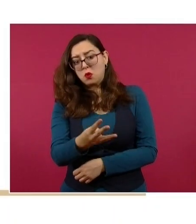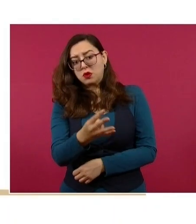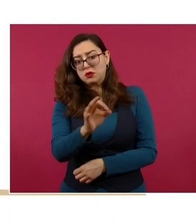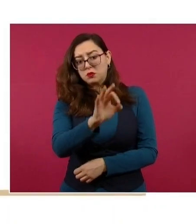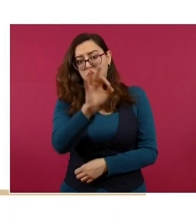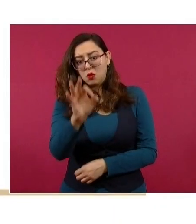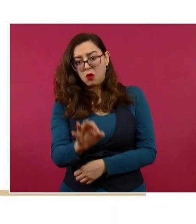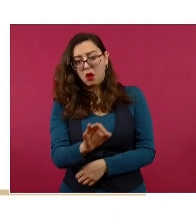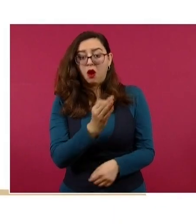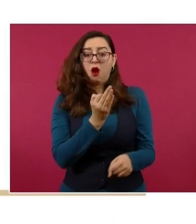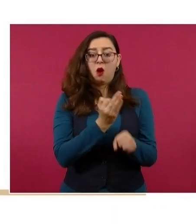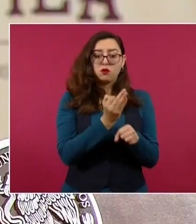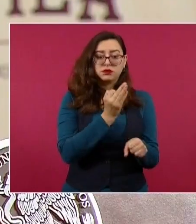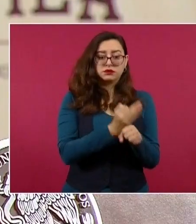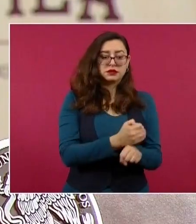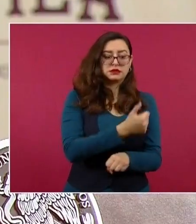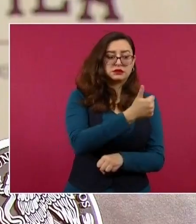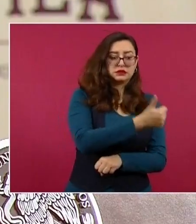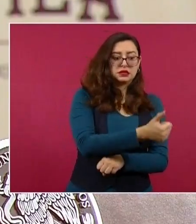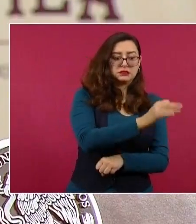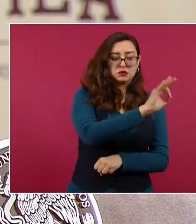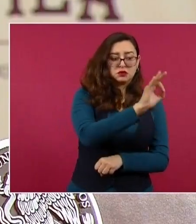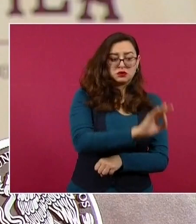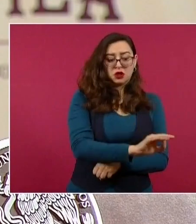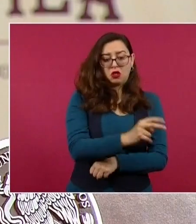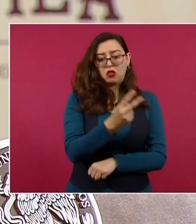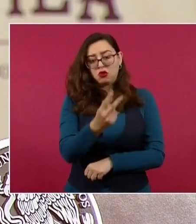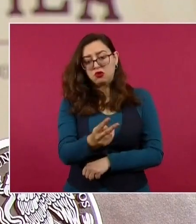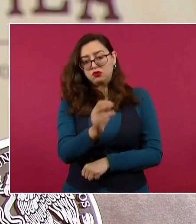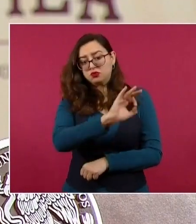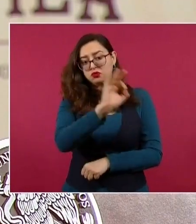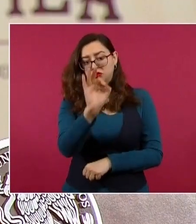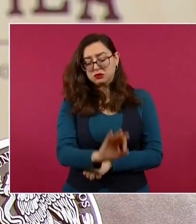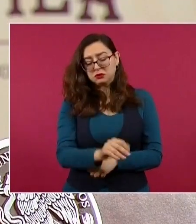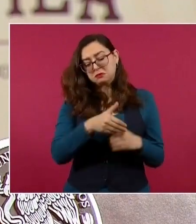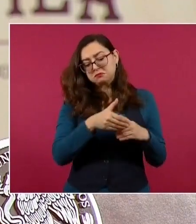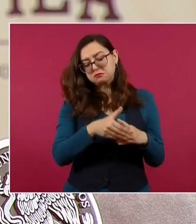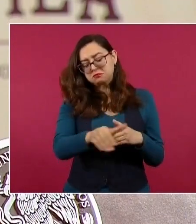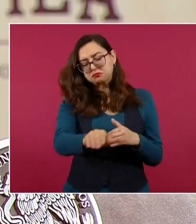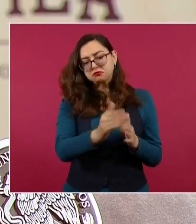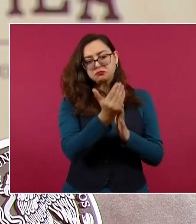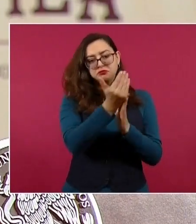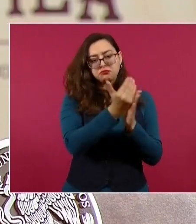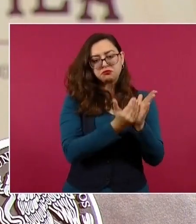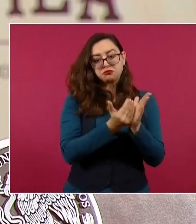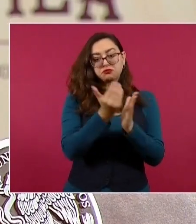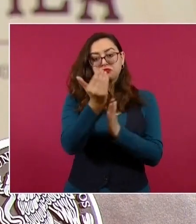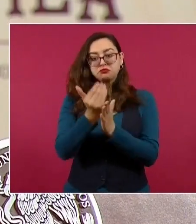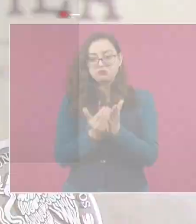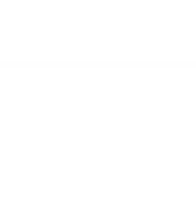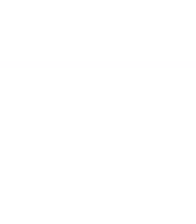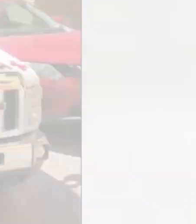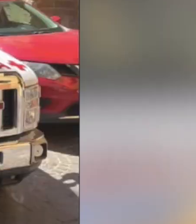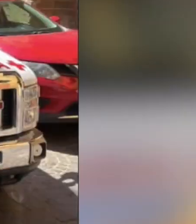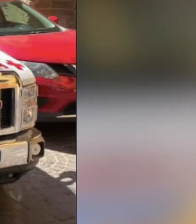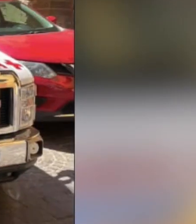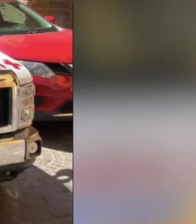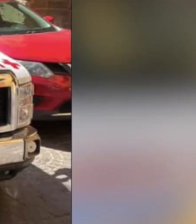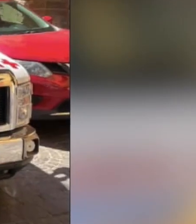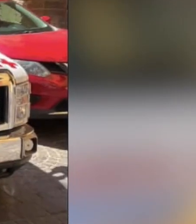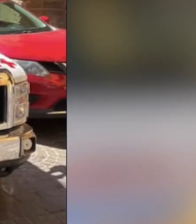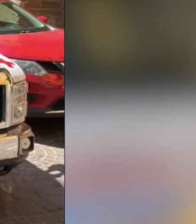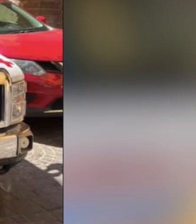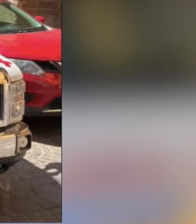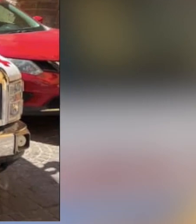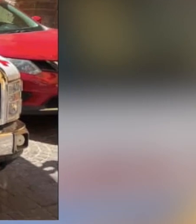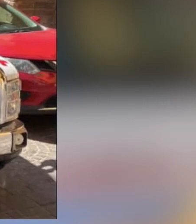Comenzó el descenso de la sexta ola de COVID-19 en México, informó Hugo López-Gatell este martes. Se